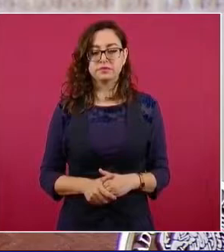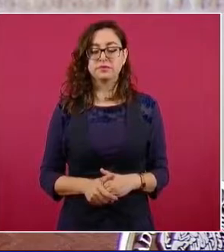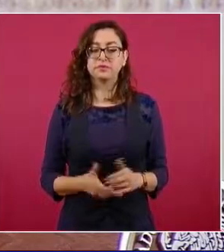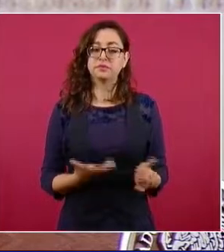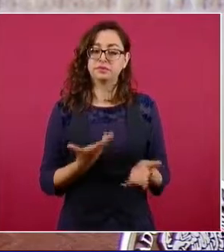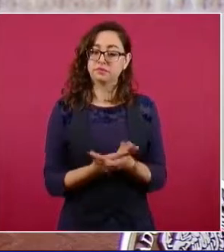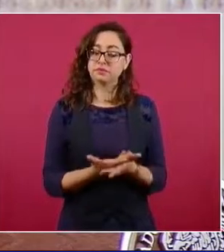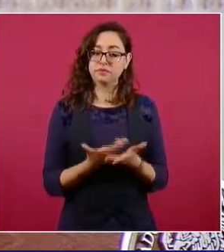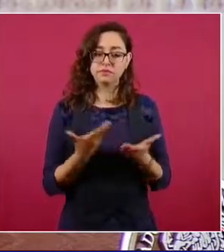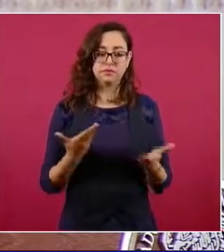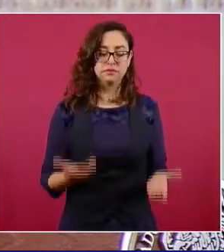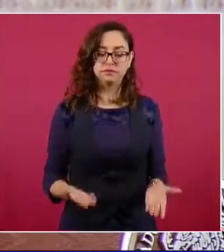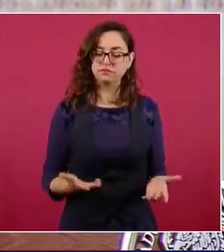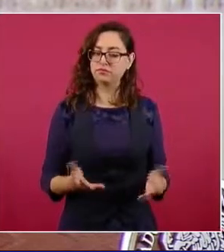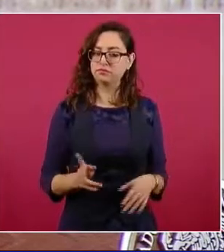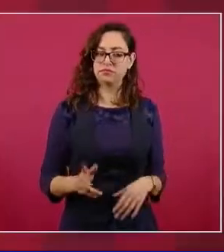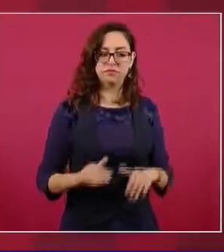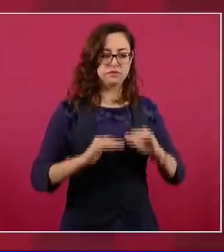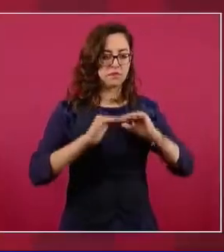ya no hay